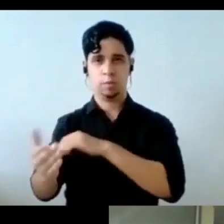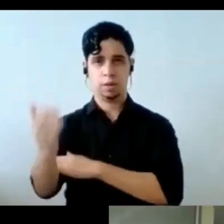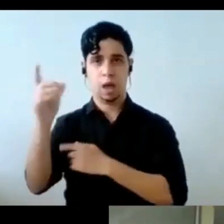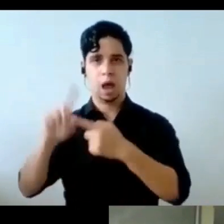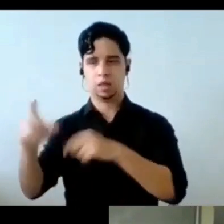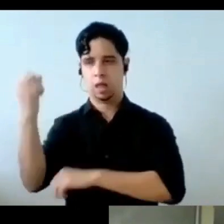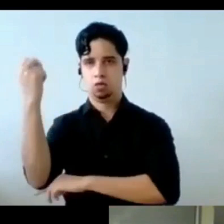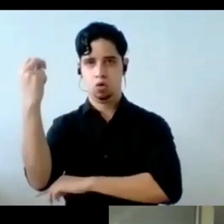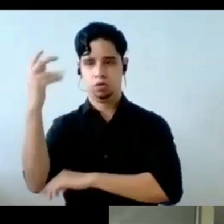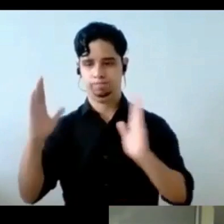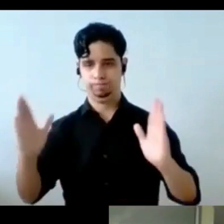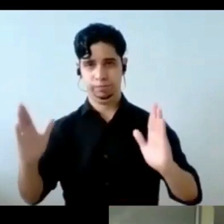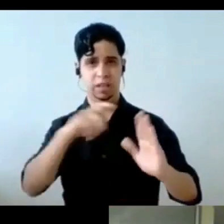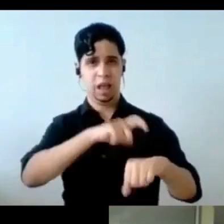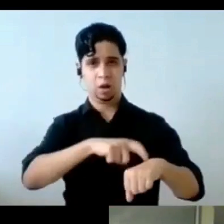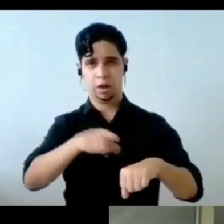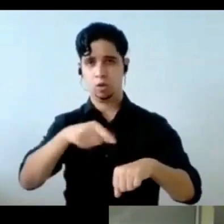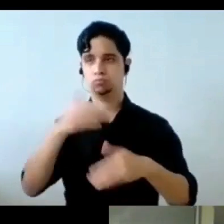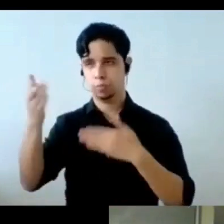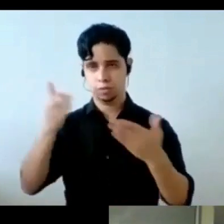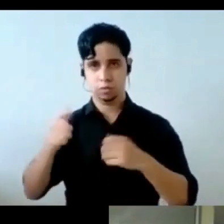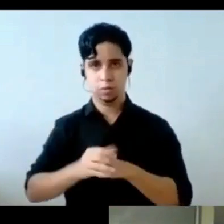Ese es el horario que ellos están atendiendo. Repito el número,